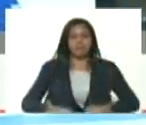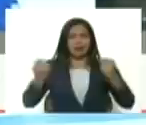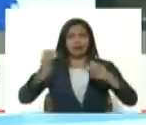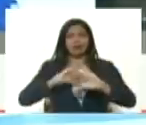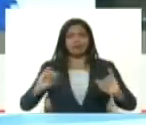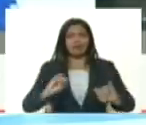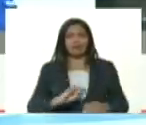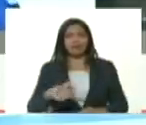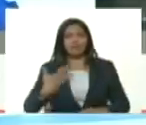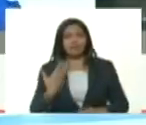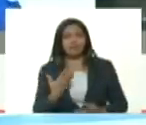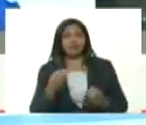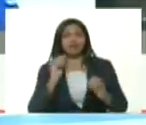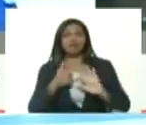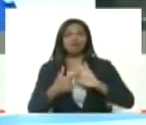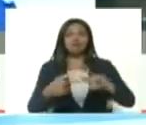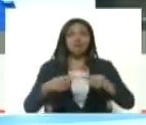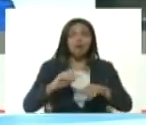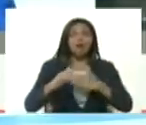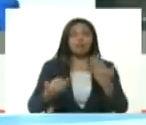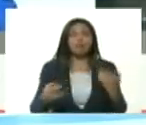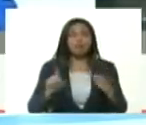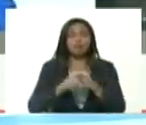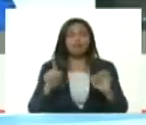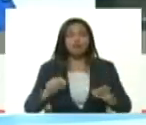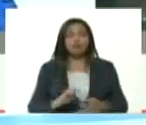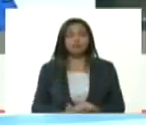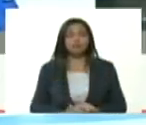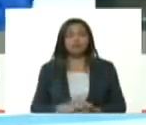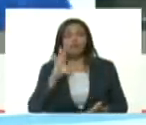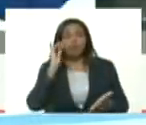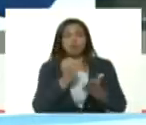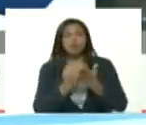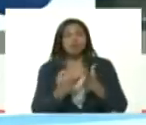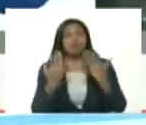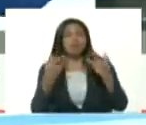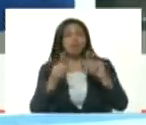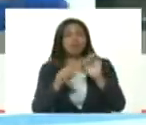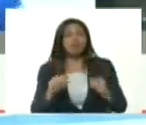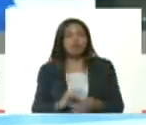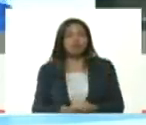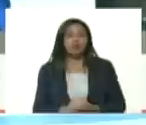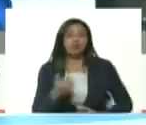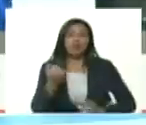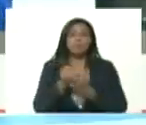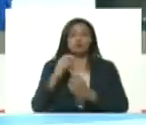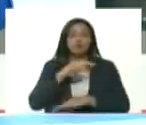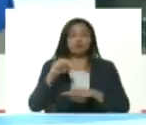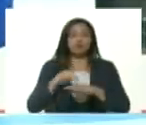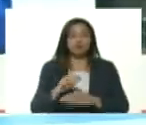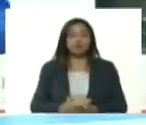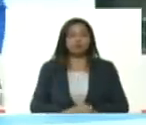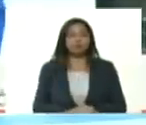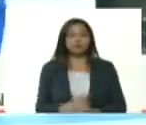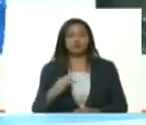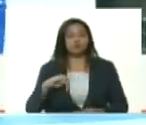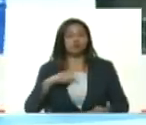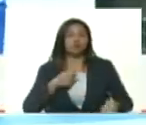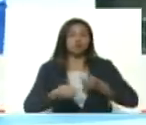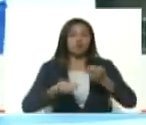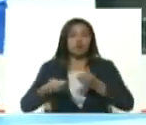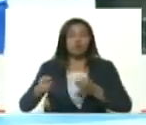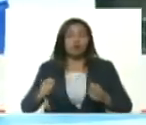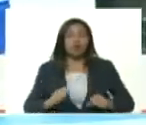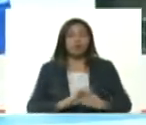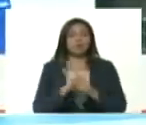y poder declarar en su momento, con las pruebas en las manos, con el apoyo nacional, hemos controlado la